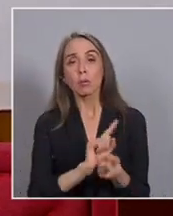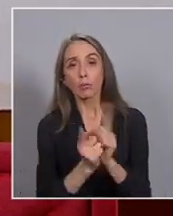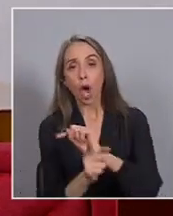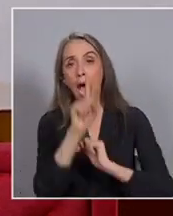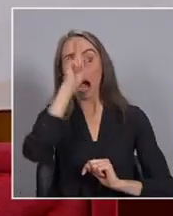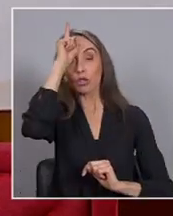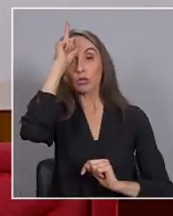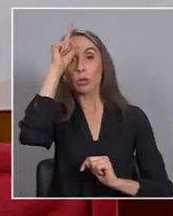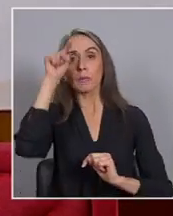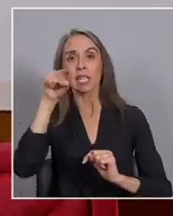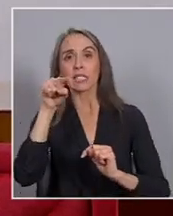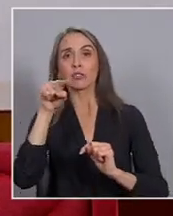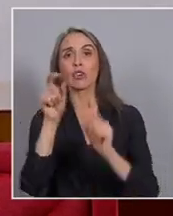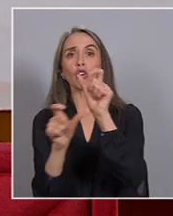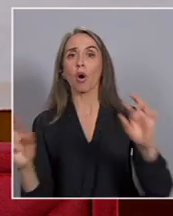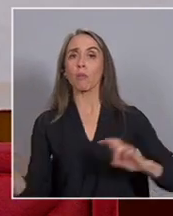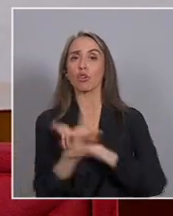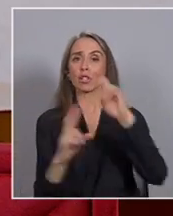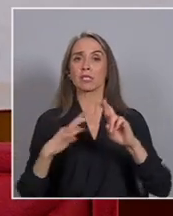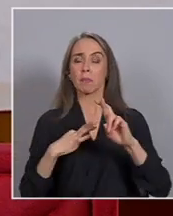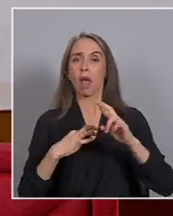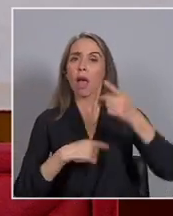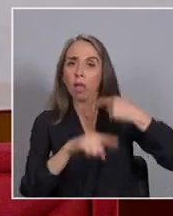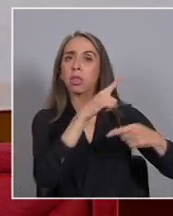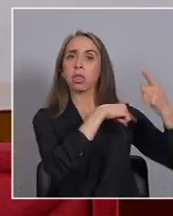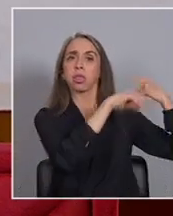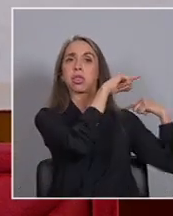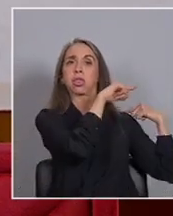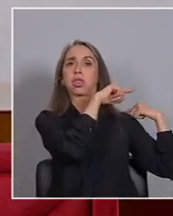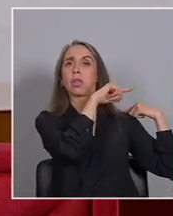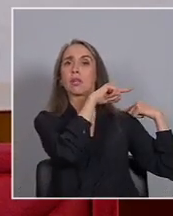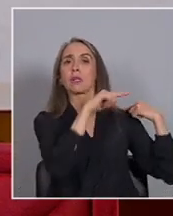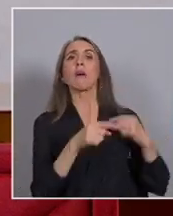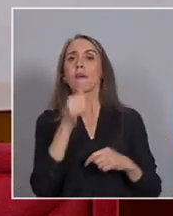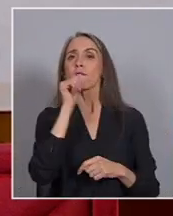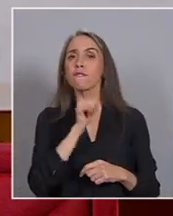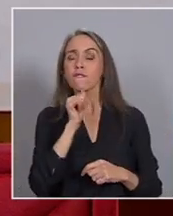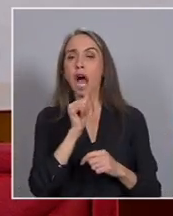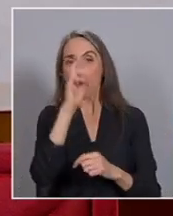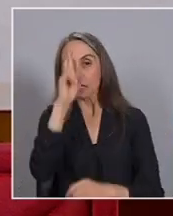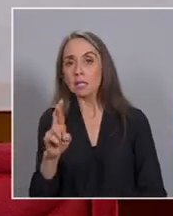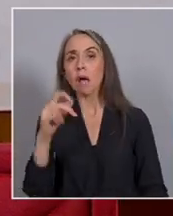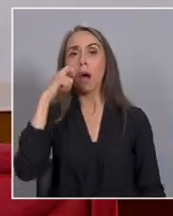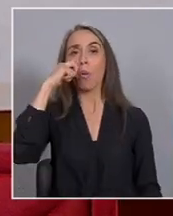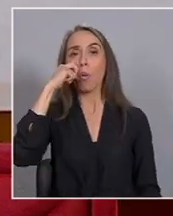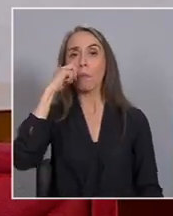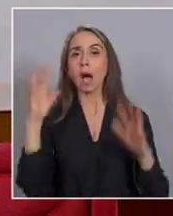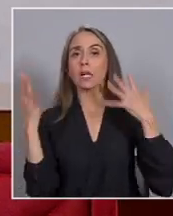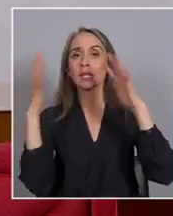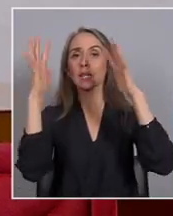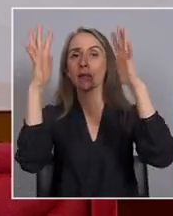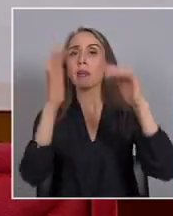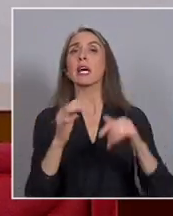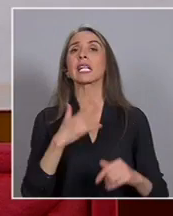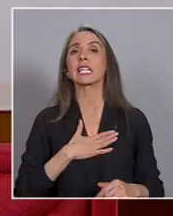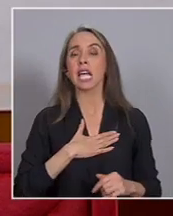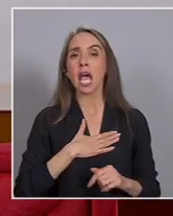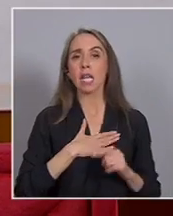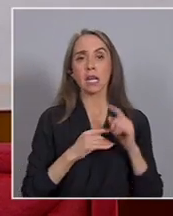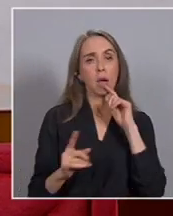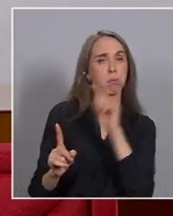acostumbrarnos a estos retrocesos civilizatorios, a esta falta de humanidad y a este afán de